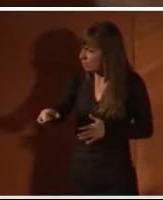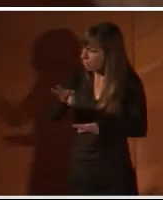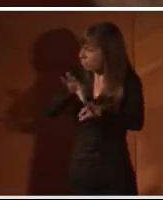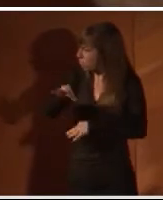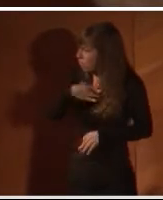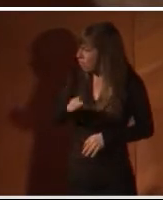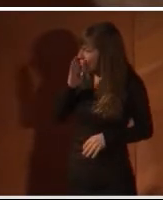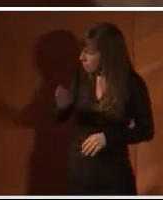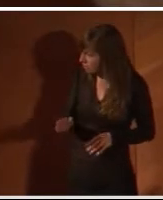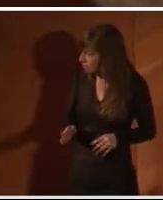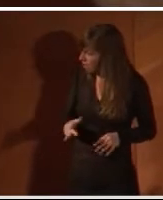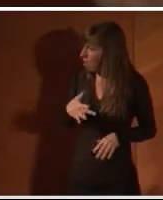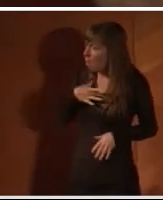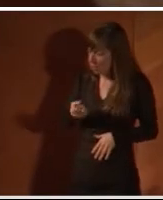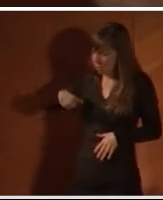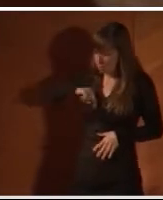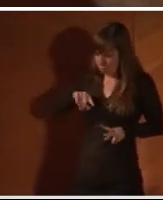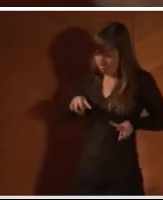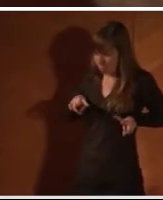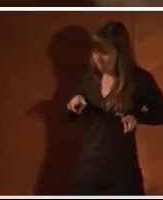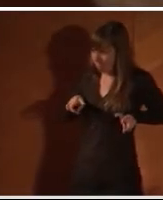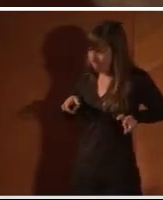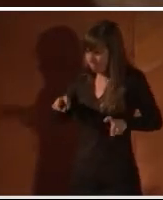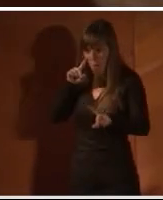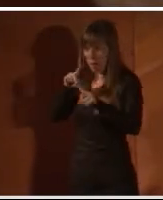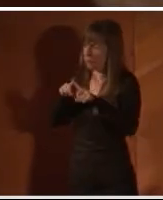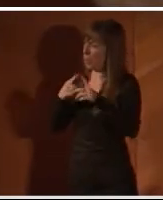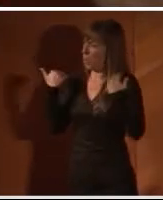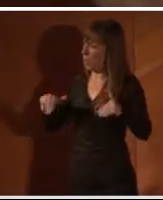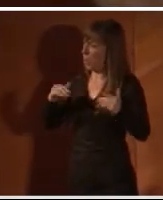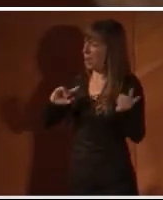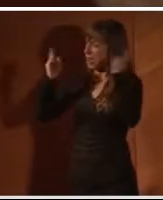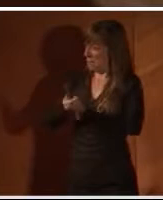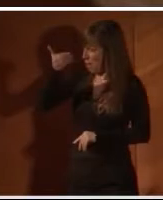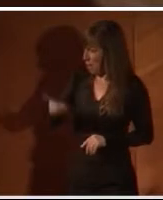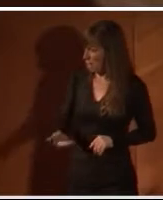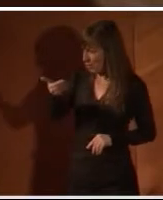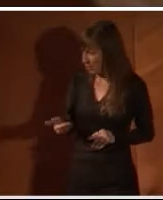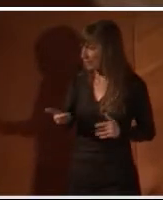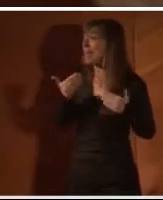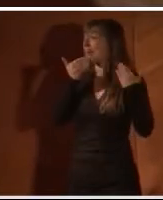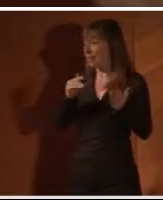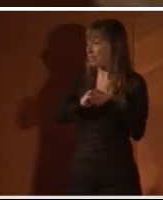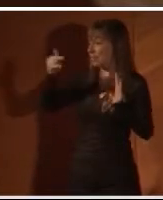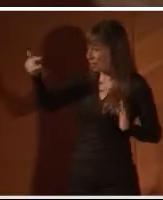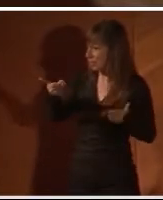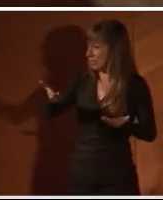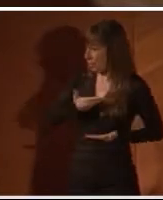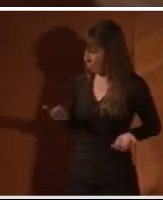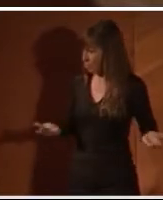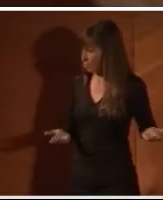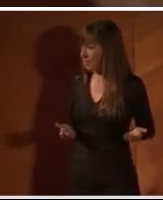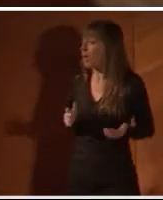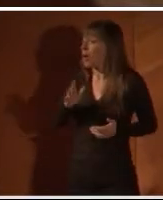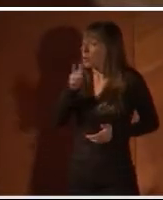Probablemente estamos viviendo ese principio de ese gran paso y, desde luego, hay que hacerlo gracias a la tecnología. Por eso no os